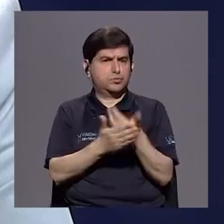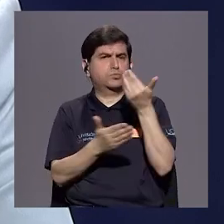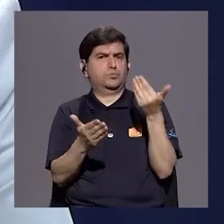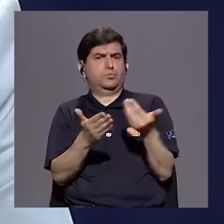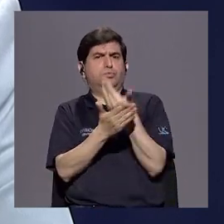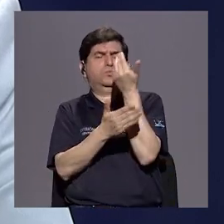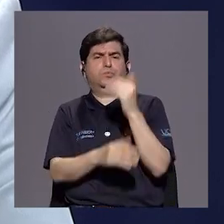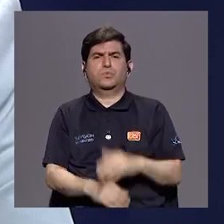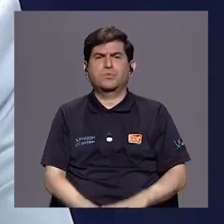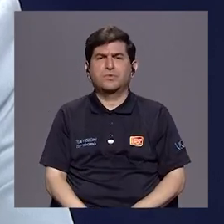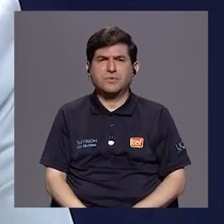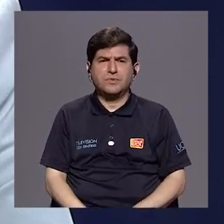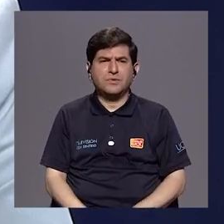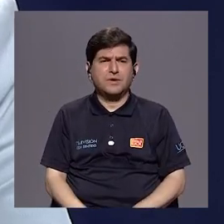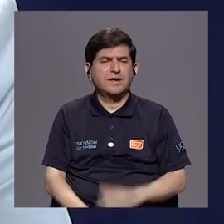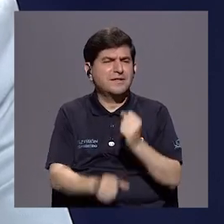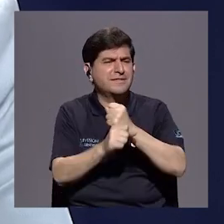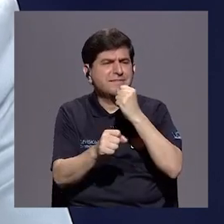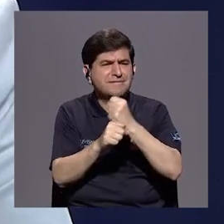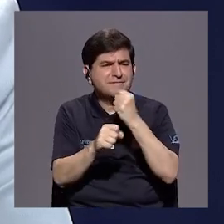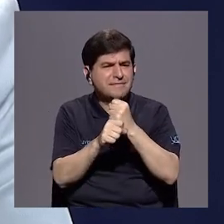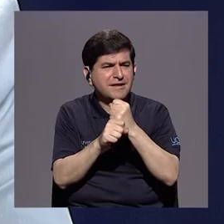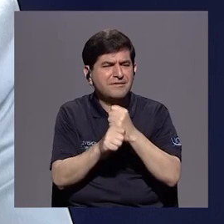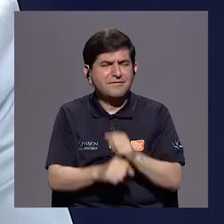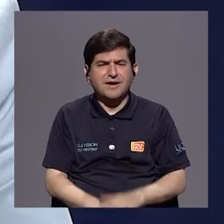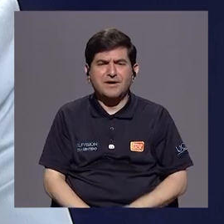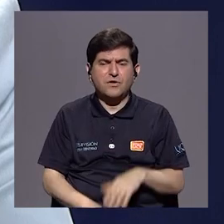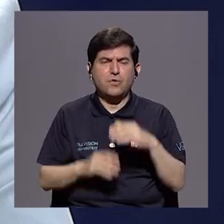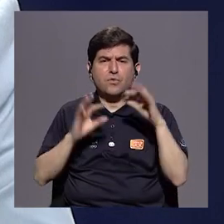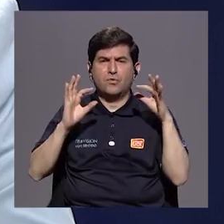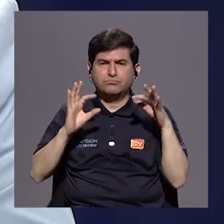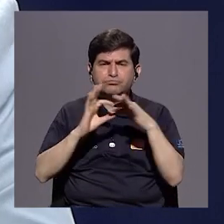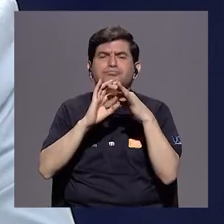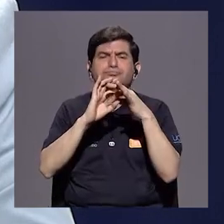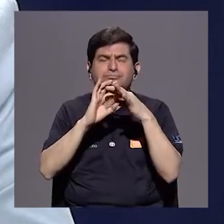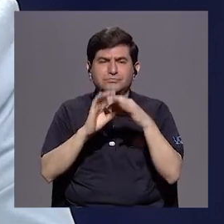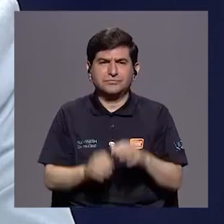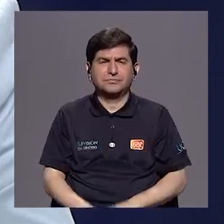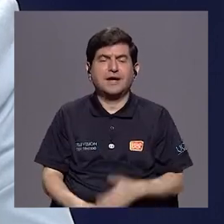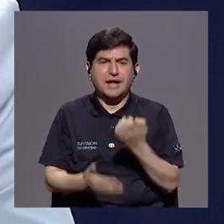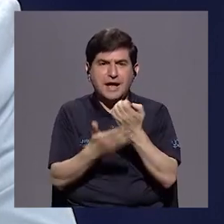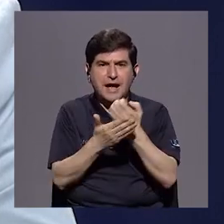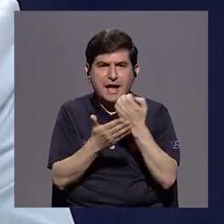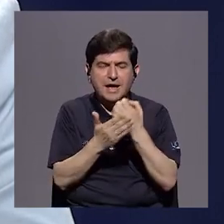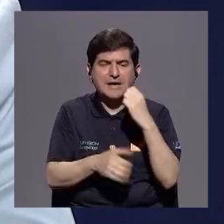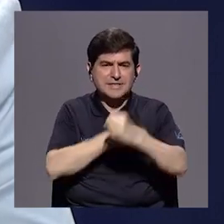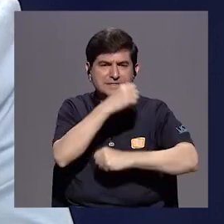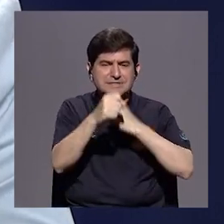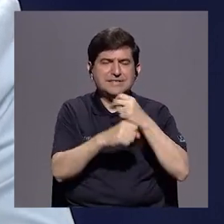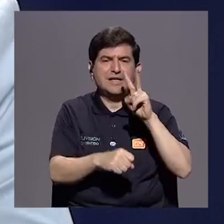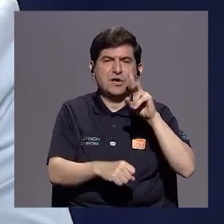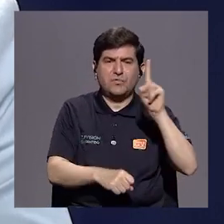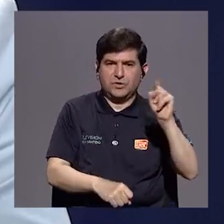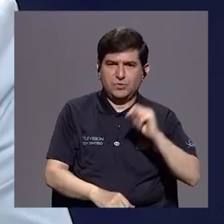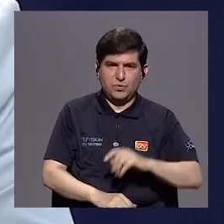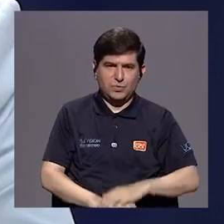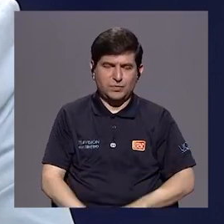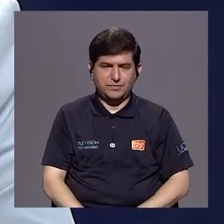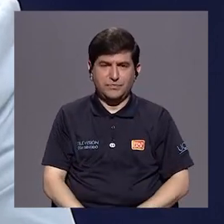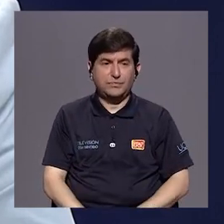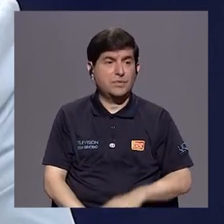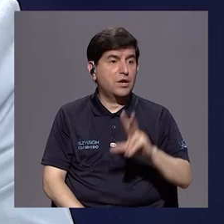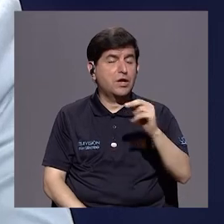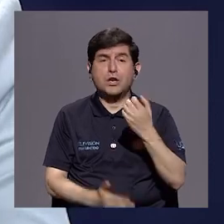modernas más con trabajo más enlutado hacia la economía del siglo 21